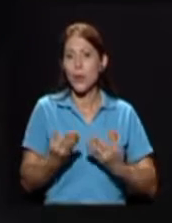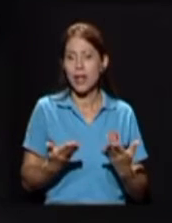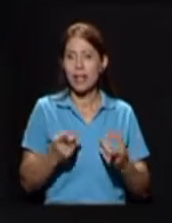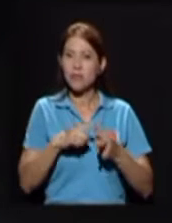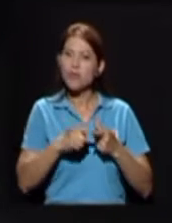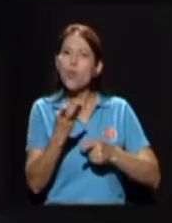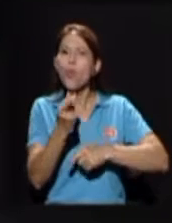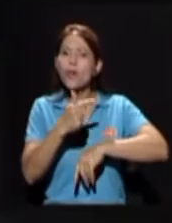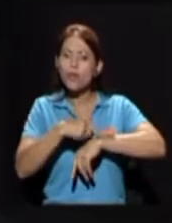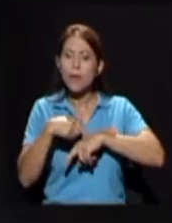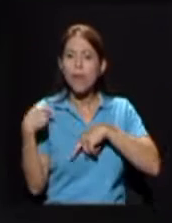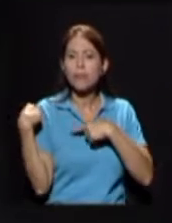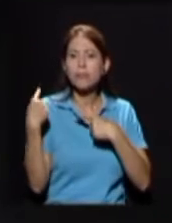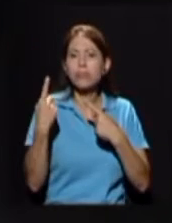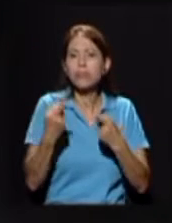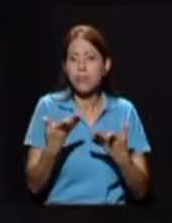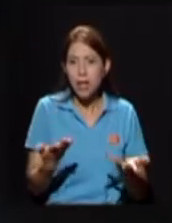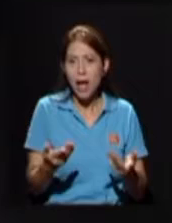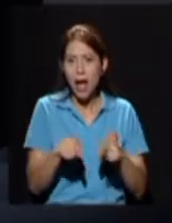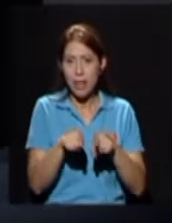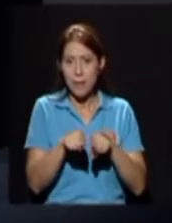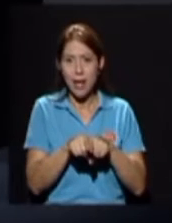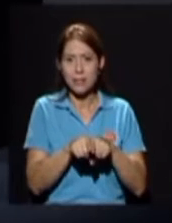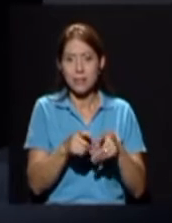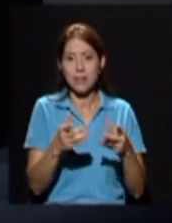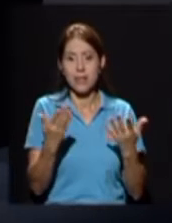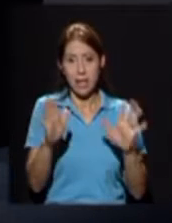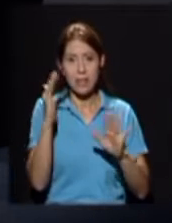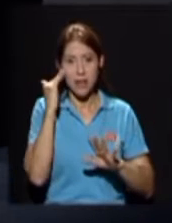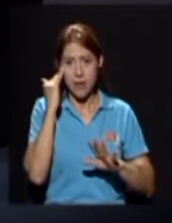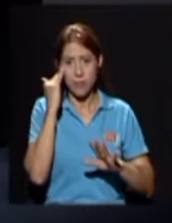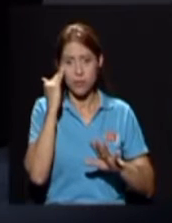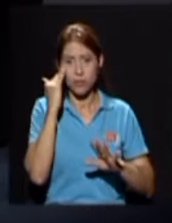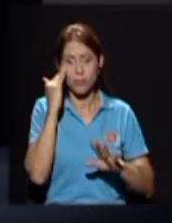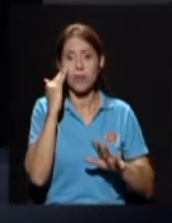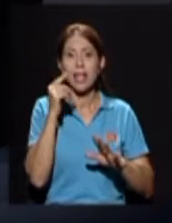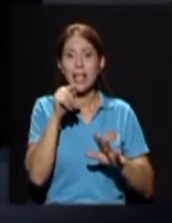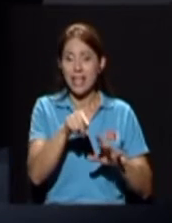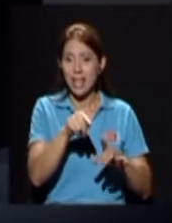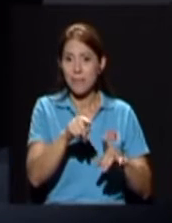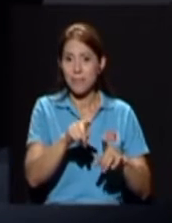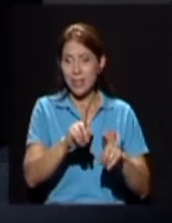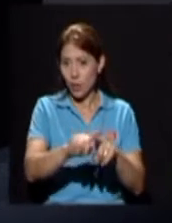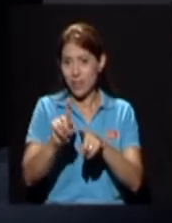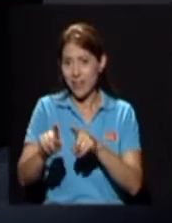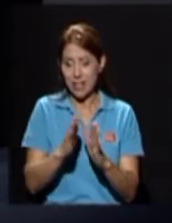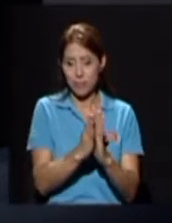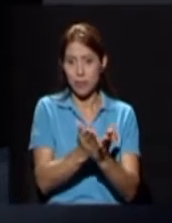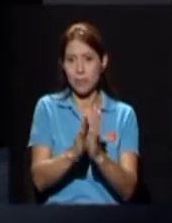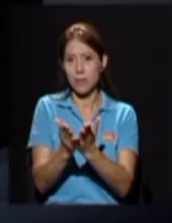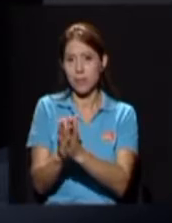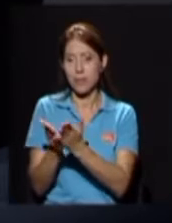todos los esfuerzos, y ya sabemos, los que conocemos Estado de la Nación, que los productos son conjuntos,